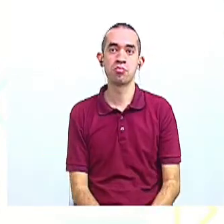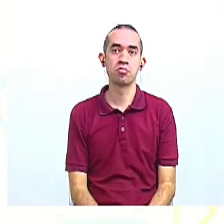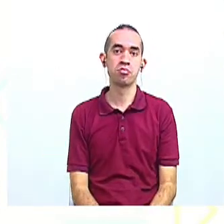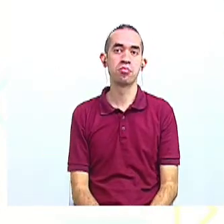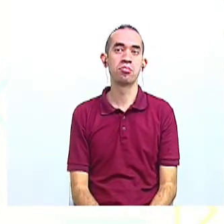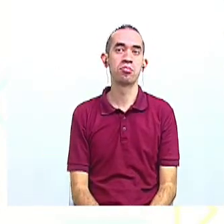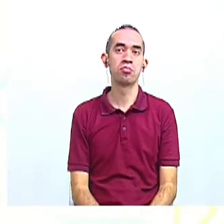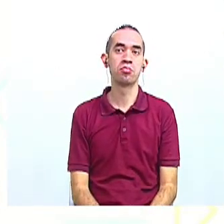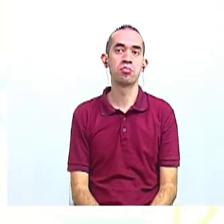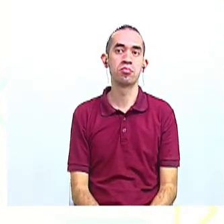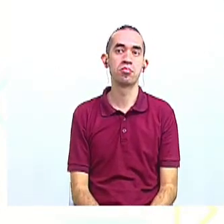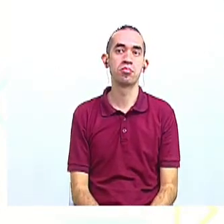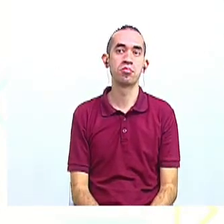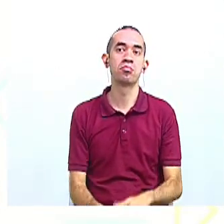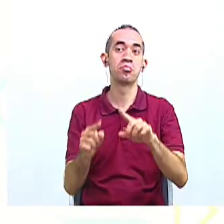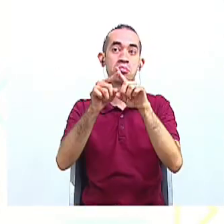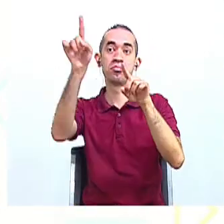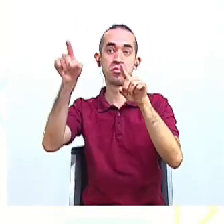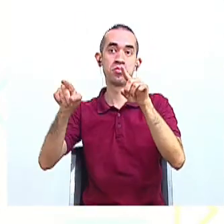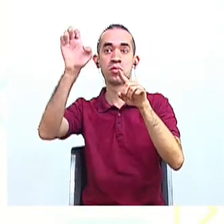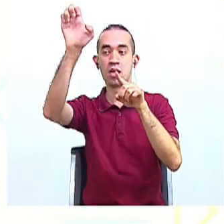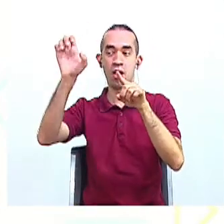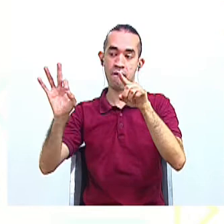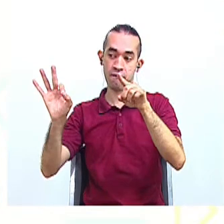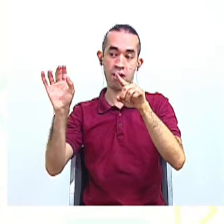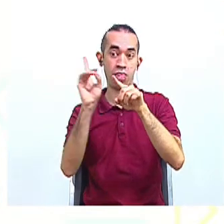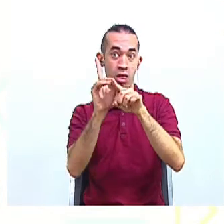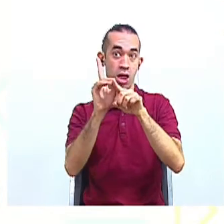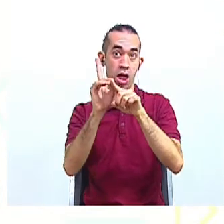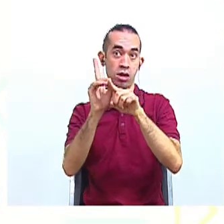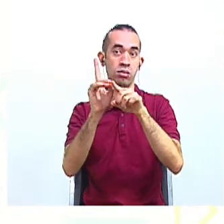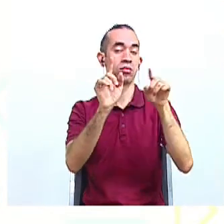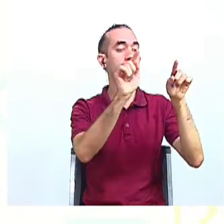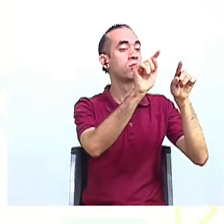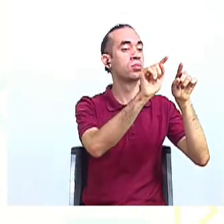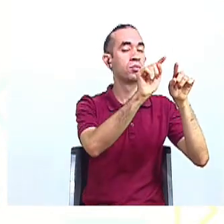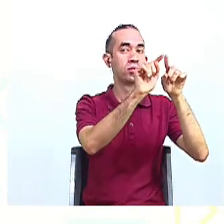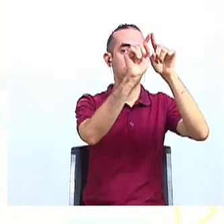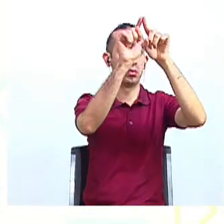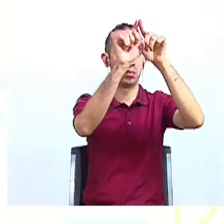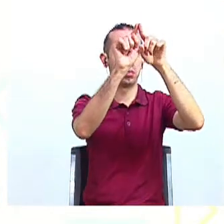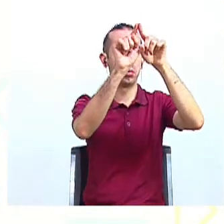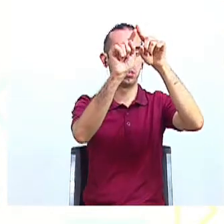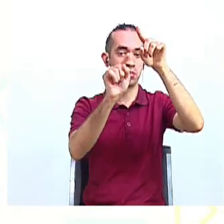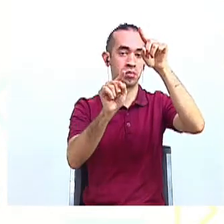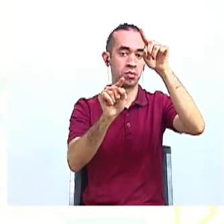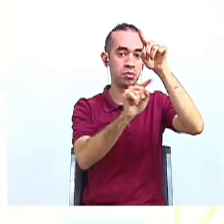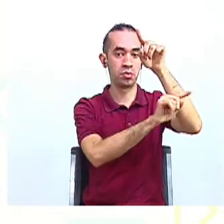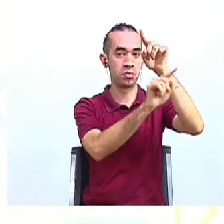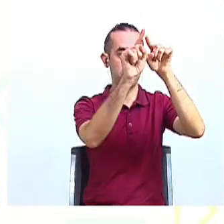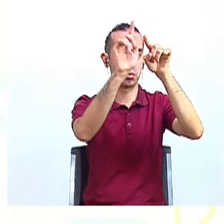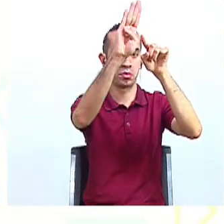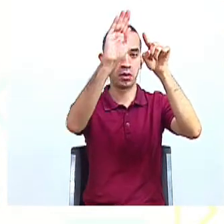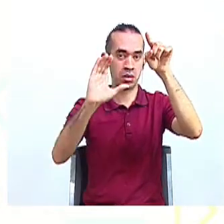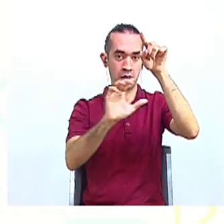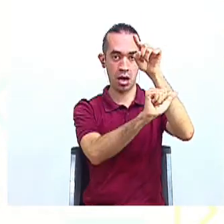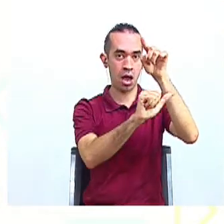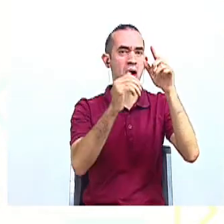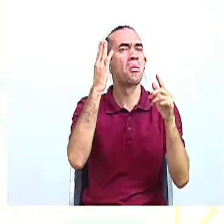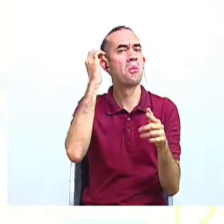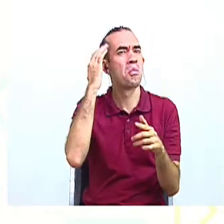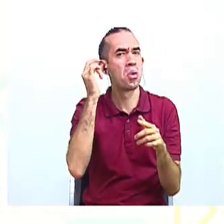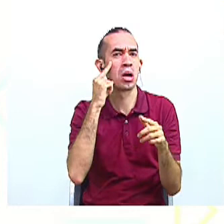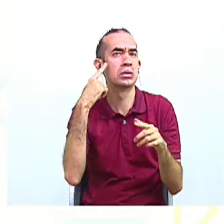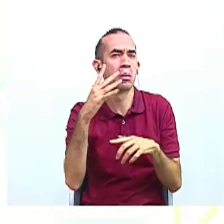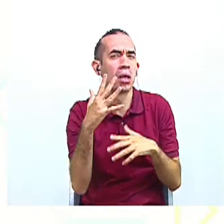EFD va a ser semejante al triángulo BCA por el criterio lado, lado, lado,